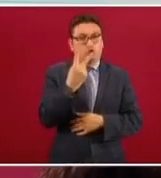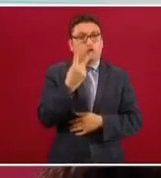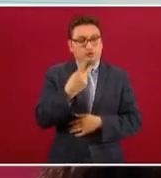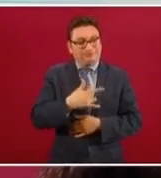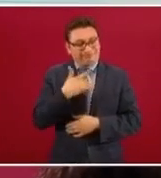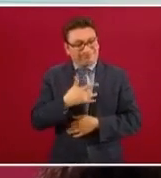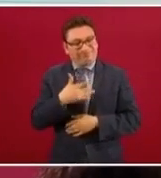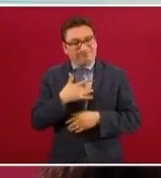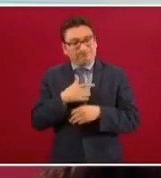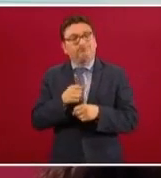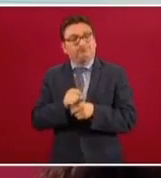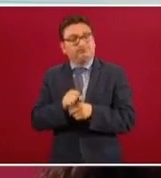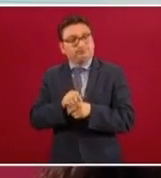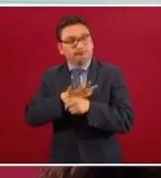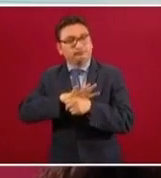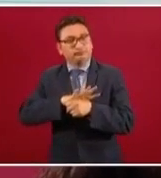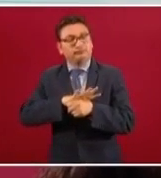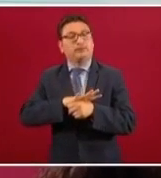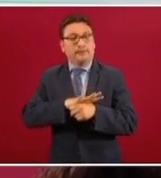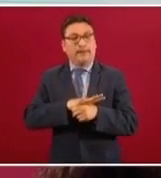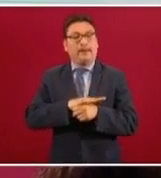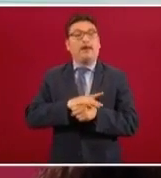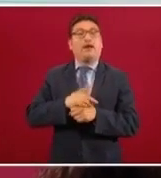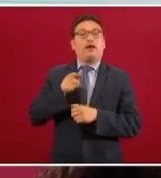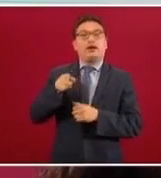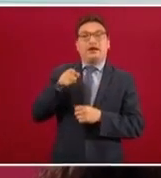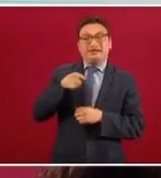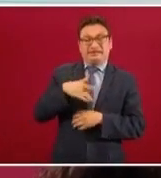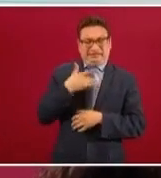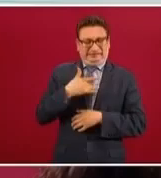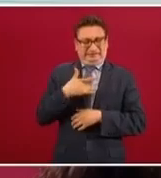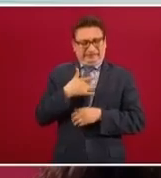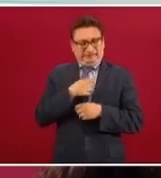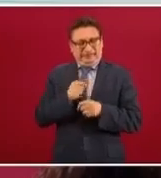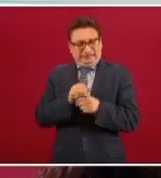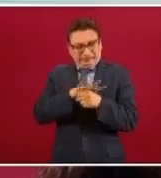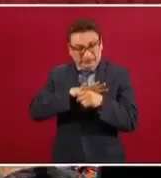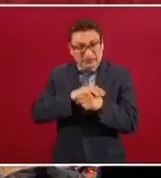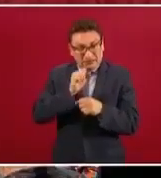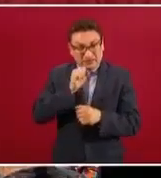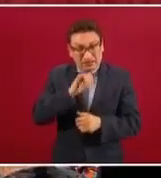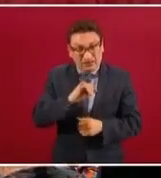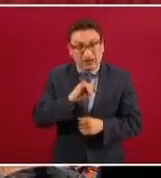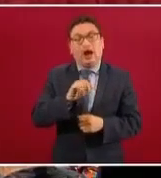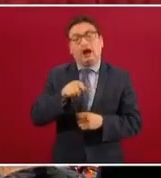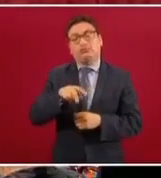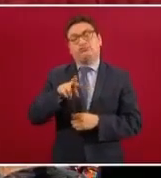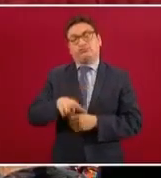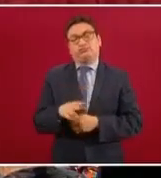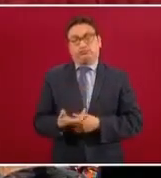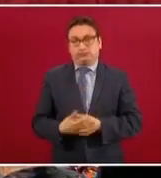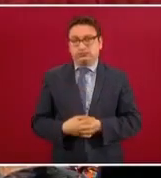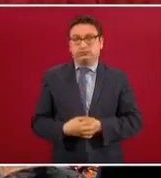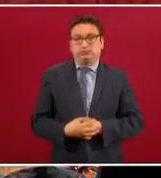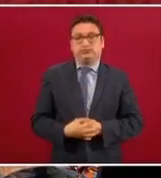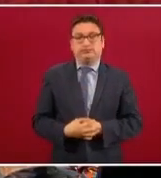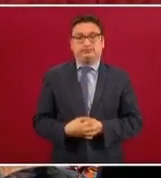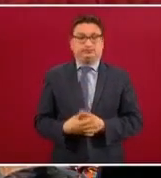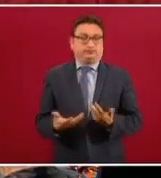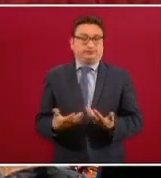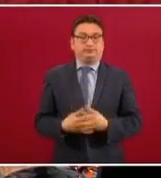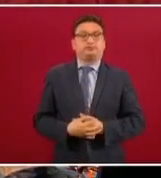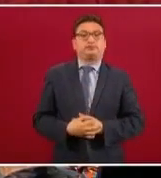síntomas de COVID, resulta que la causa de esos síntomas es una infección por el nuevo coronavirus. Y